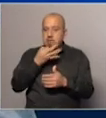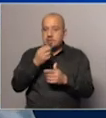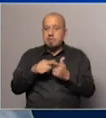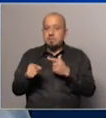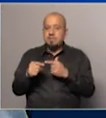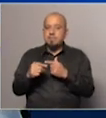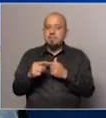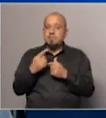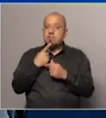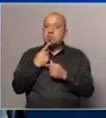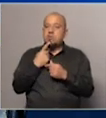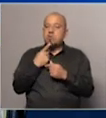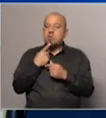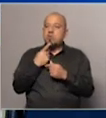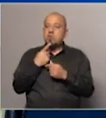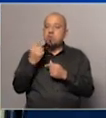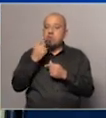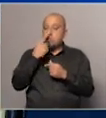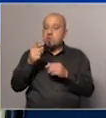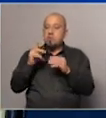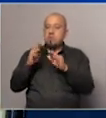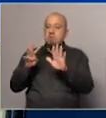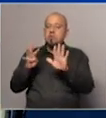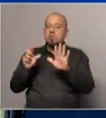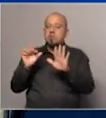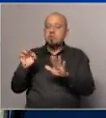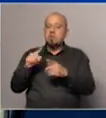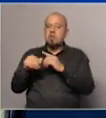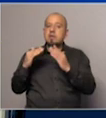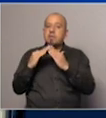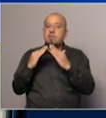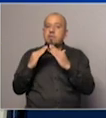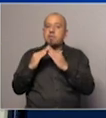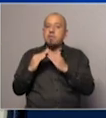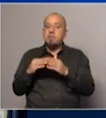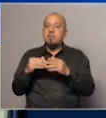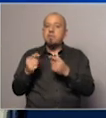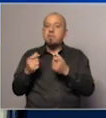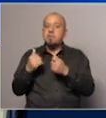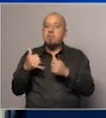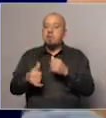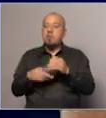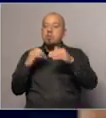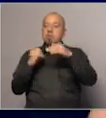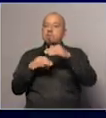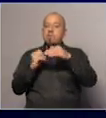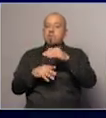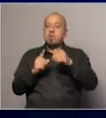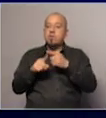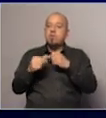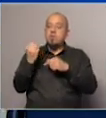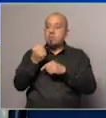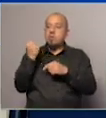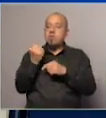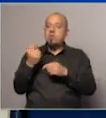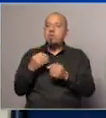legislador de la década del 60 previno que la vivienda tiene que tener un fondo específico y esto es muy importante